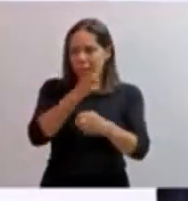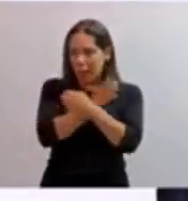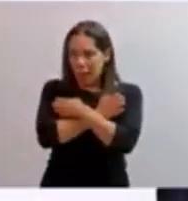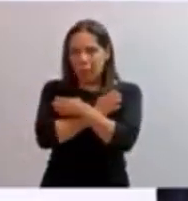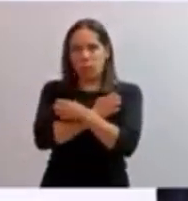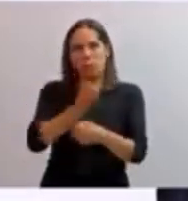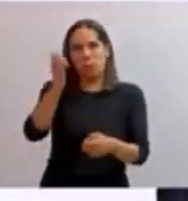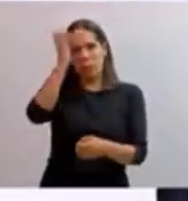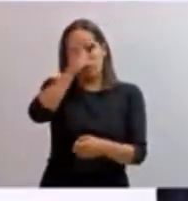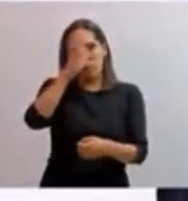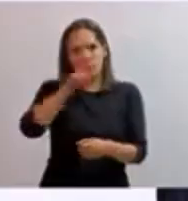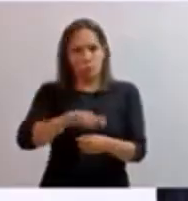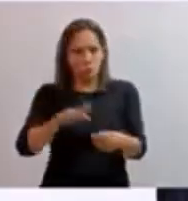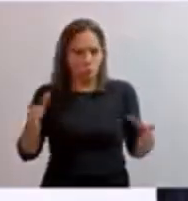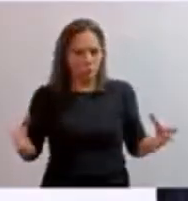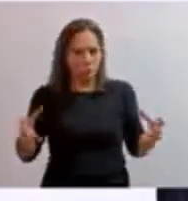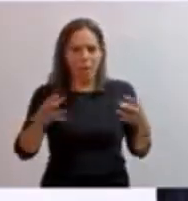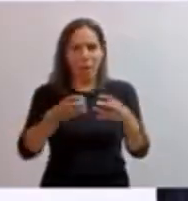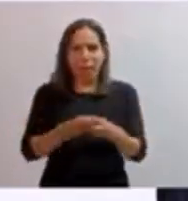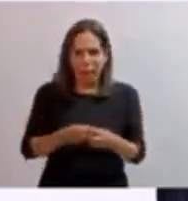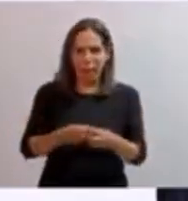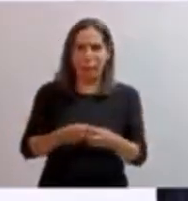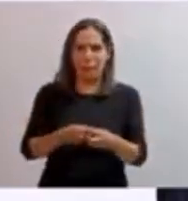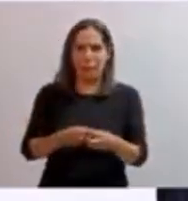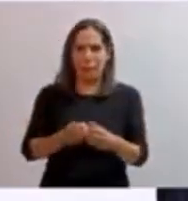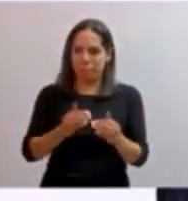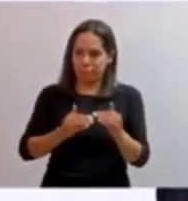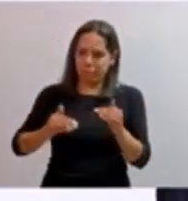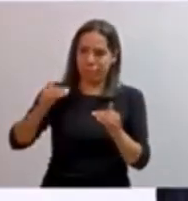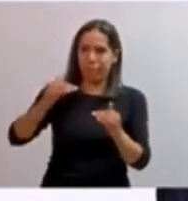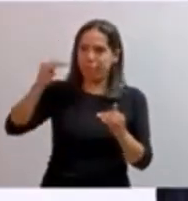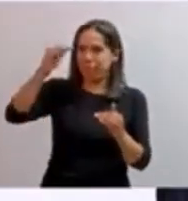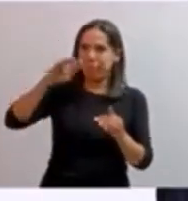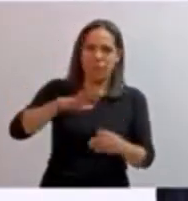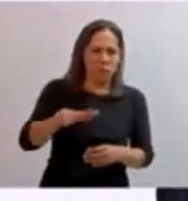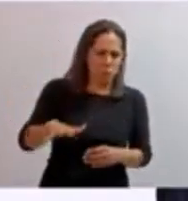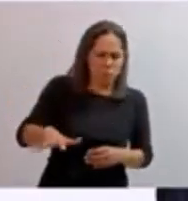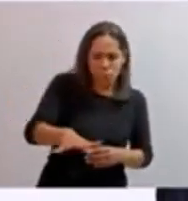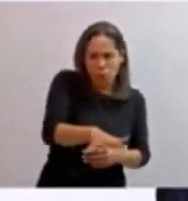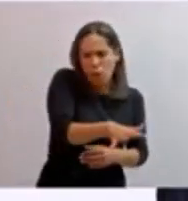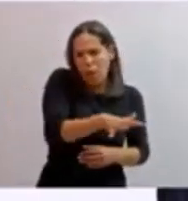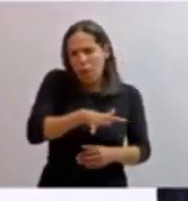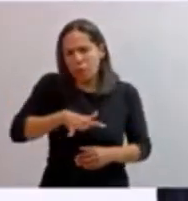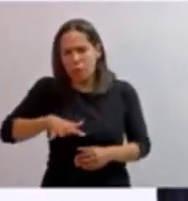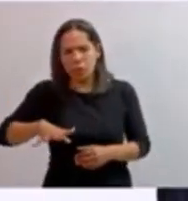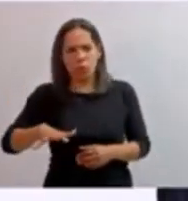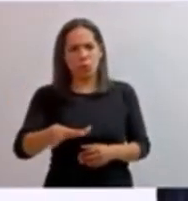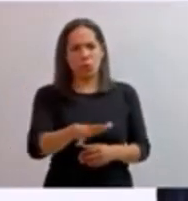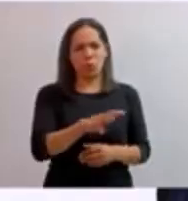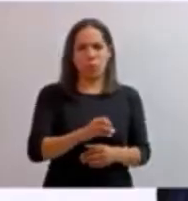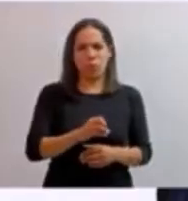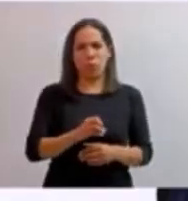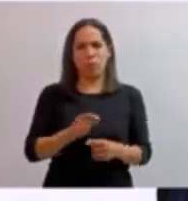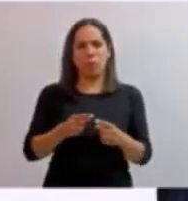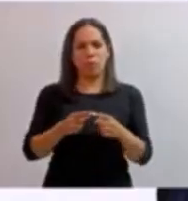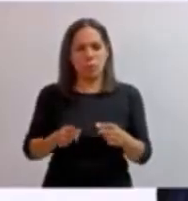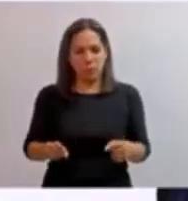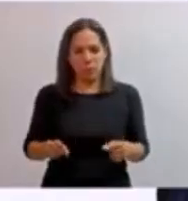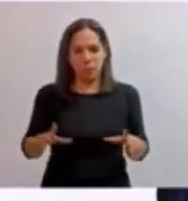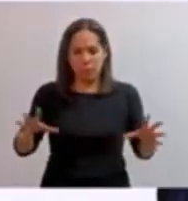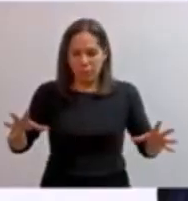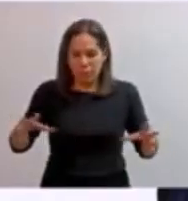especialistas, y en todos los niveles y en todas las formas que son muy diversas que tenemos aquí, que